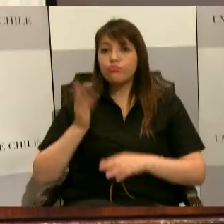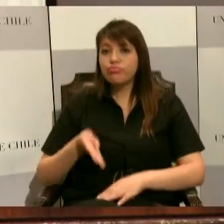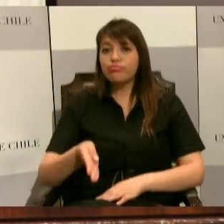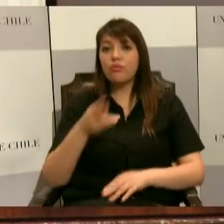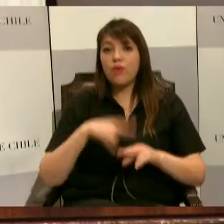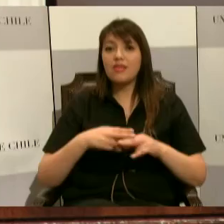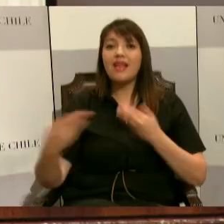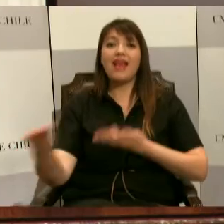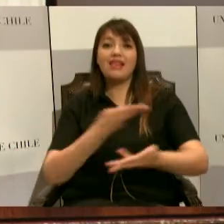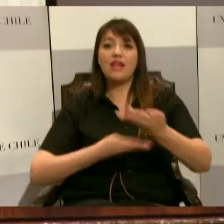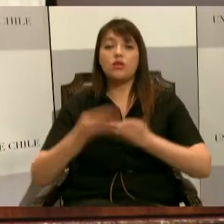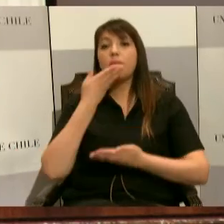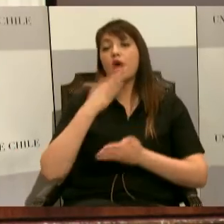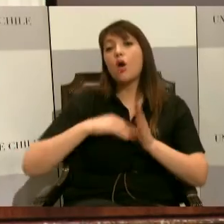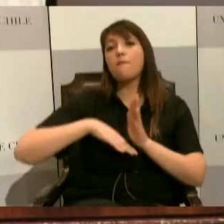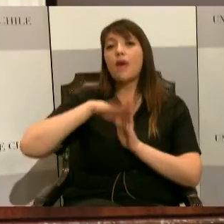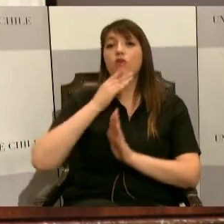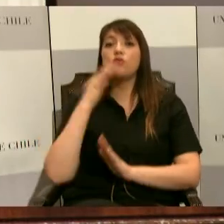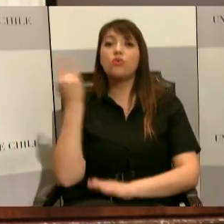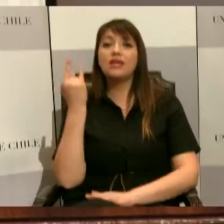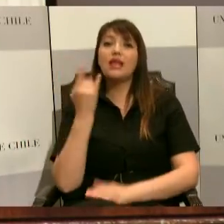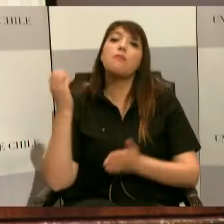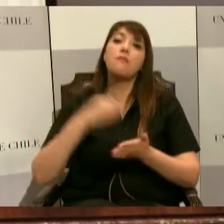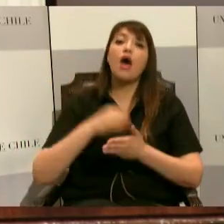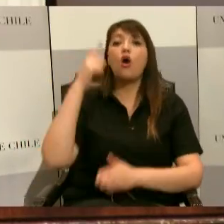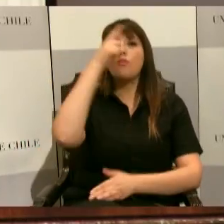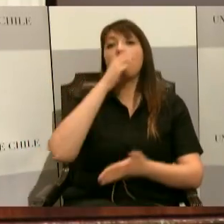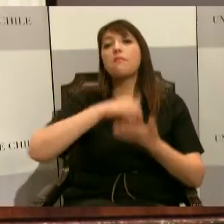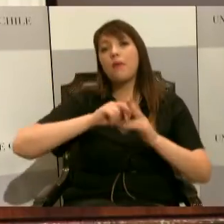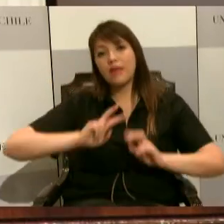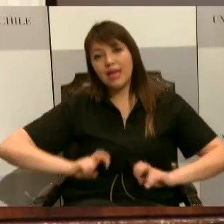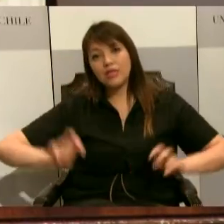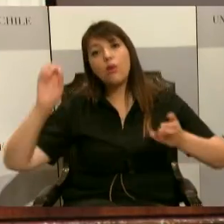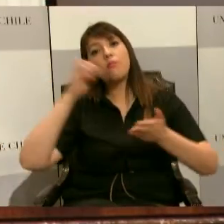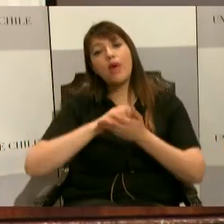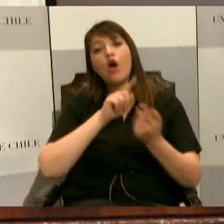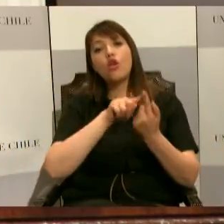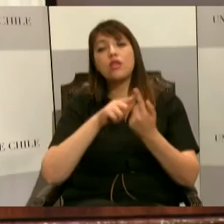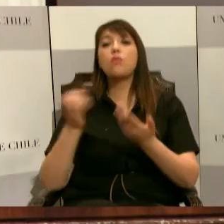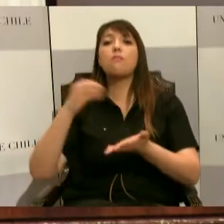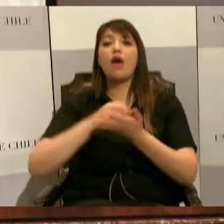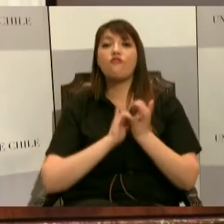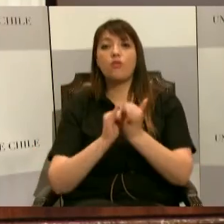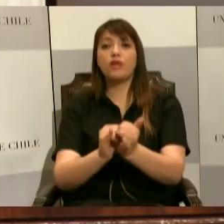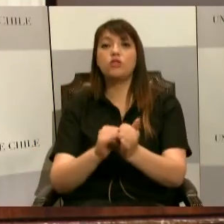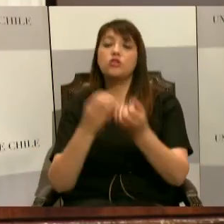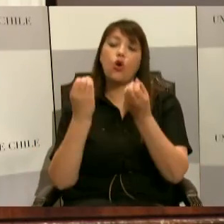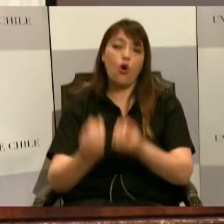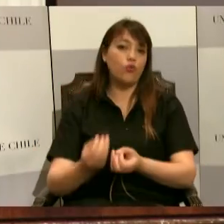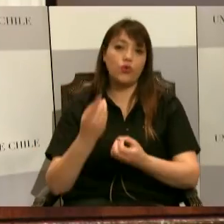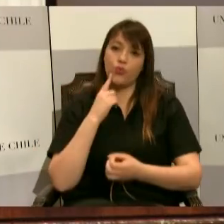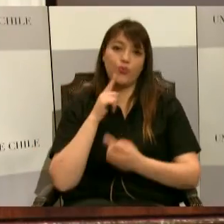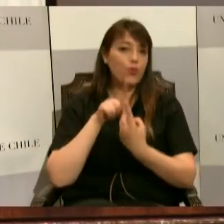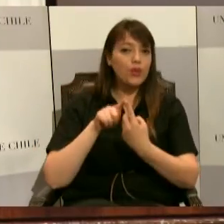La interacción será mayor con las universidades más complejas, que tienen más investigación, que tienen más contacto, que tienen conexiones. Eso no está jamás en